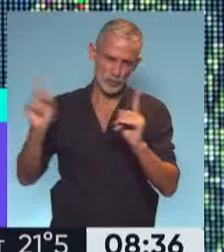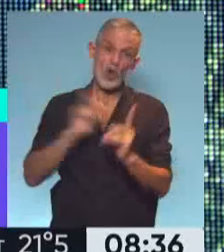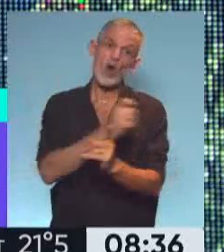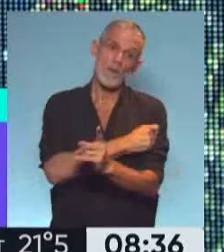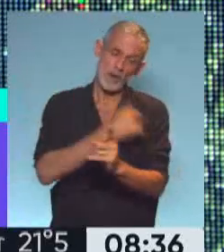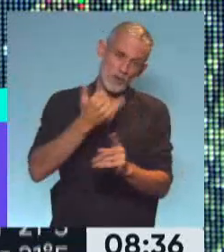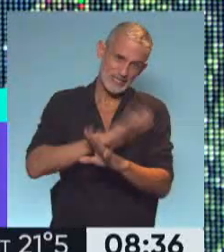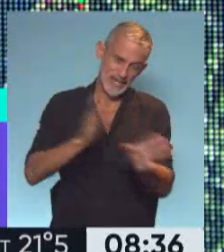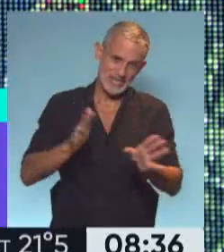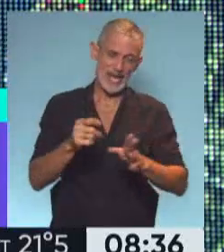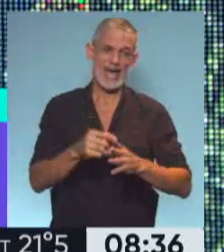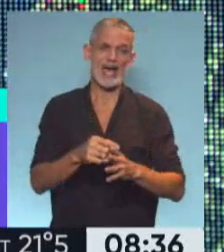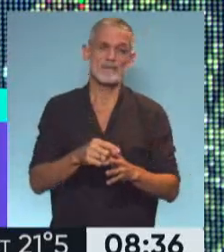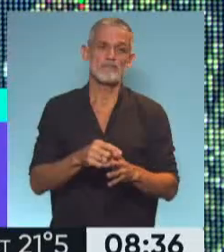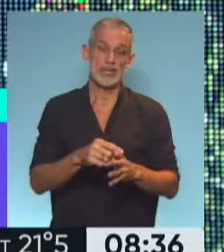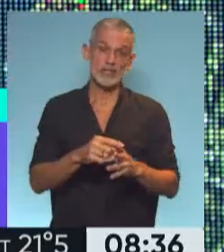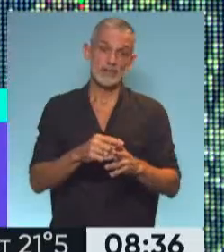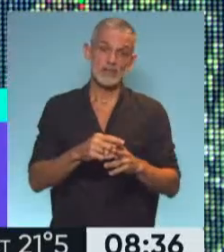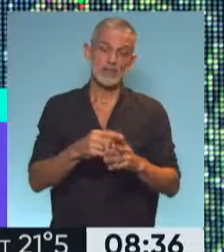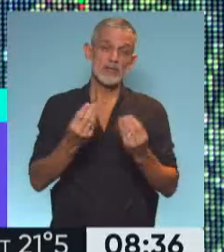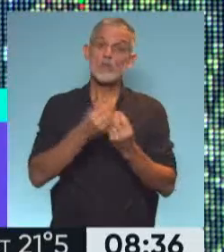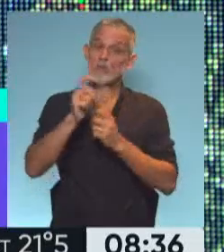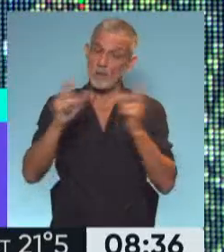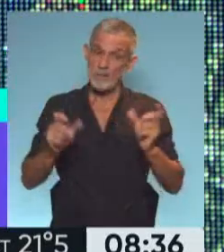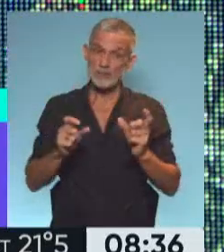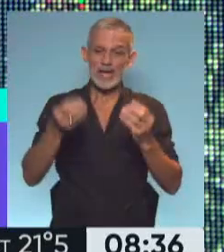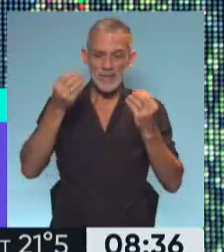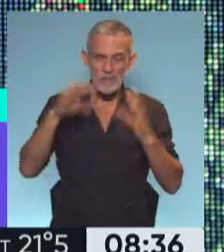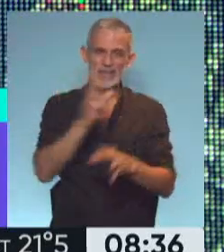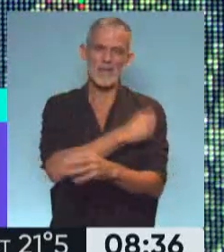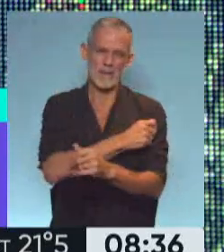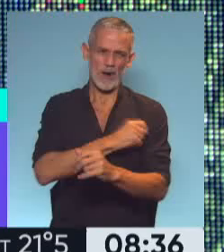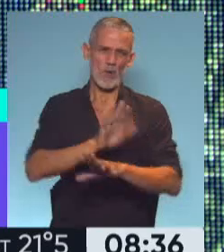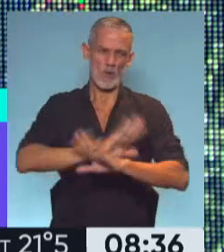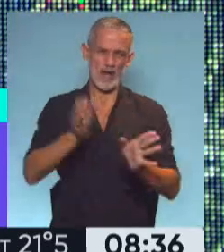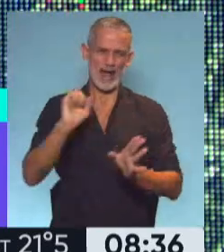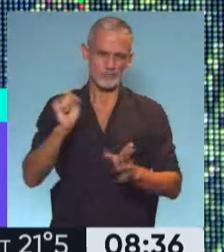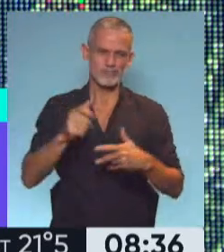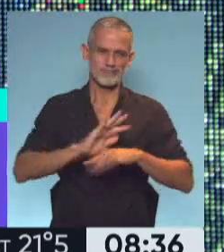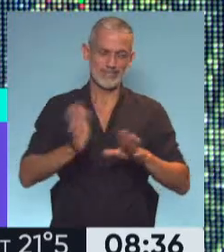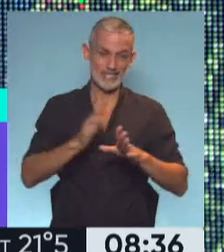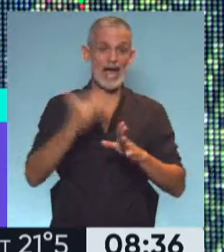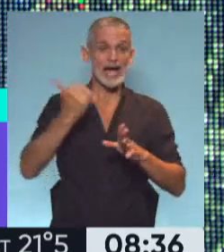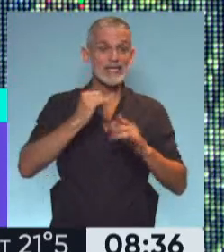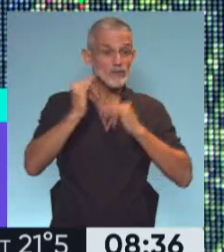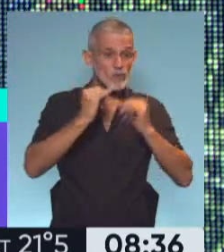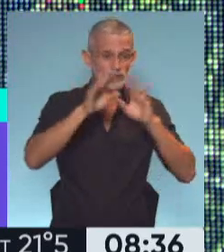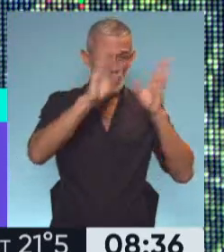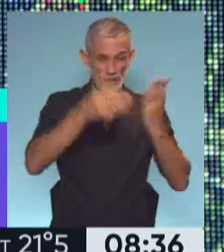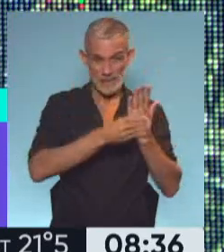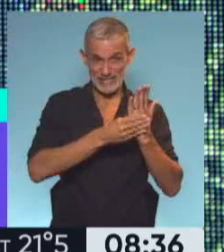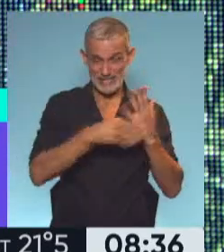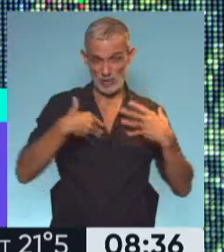La tasa de mortalidad. Y hay muchos, un porcentaje importante, que empieza a estar vacunado. Hay datos del Ministerio de